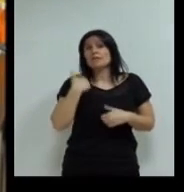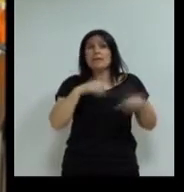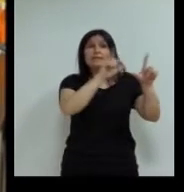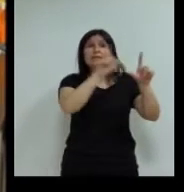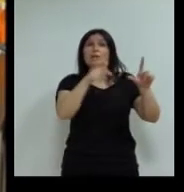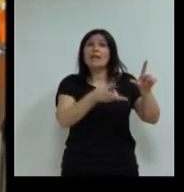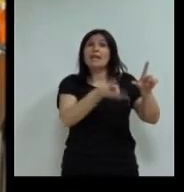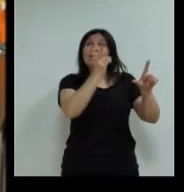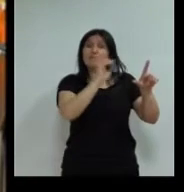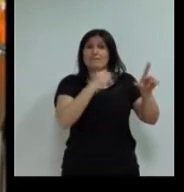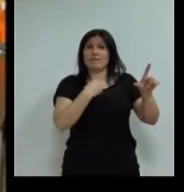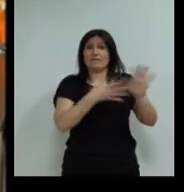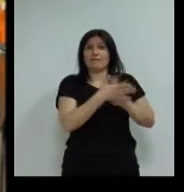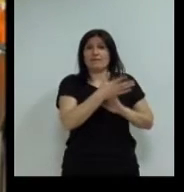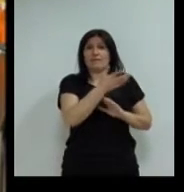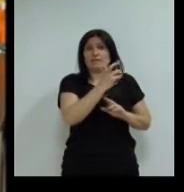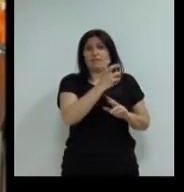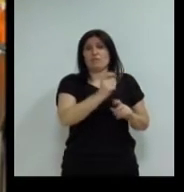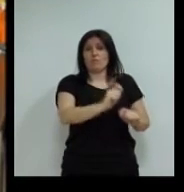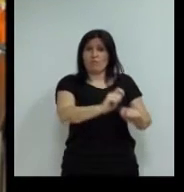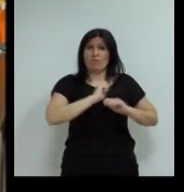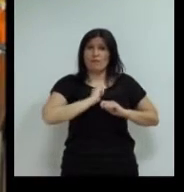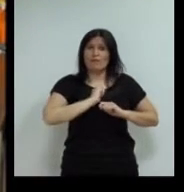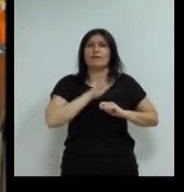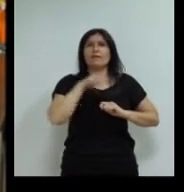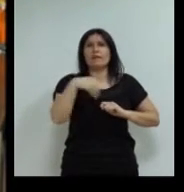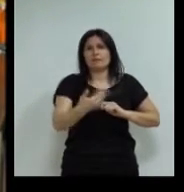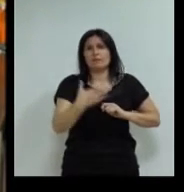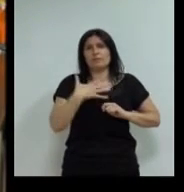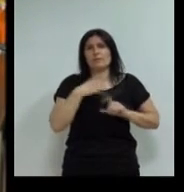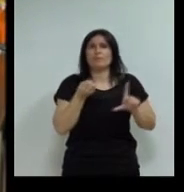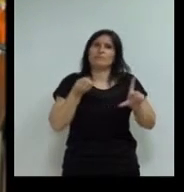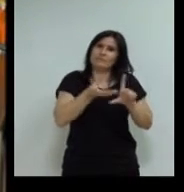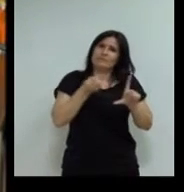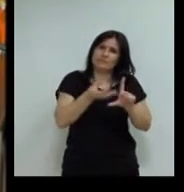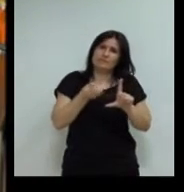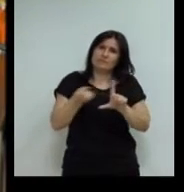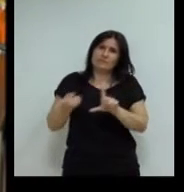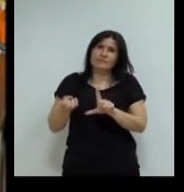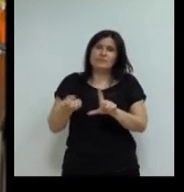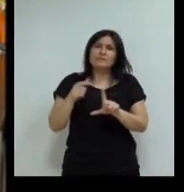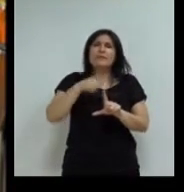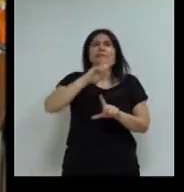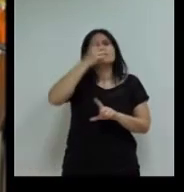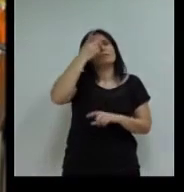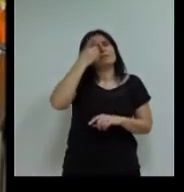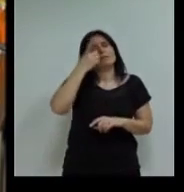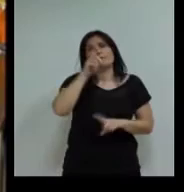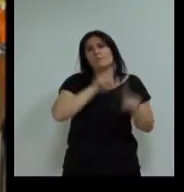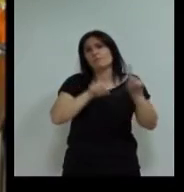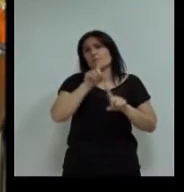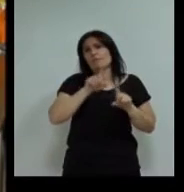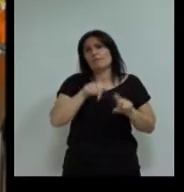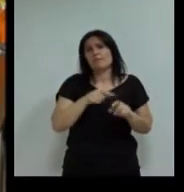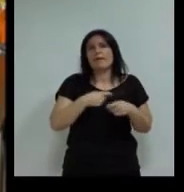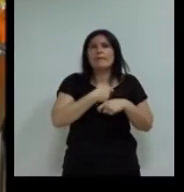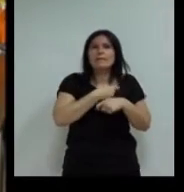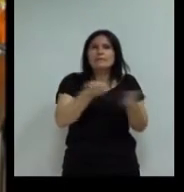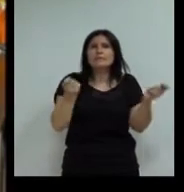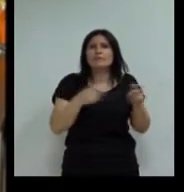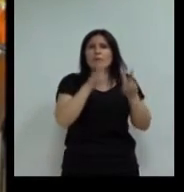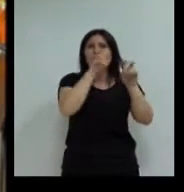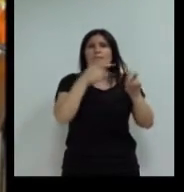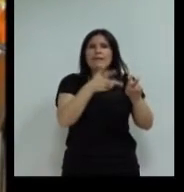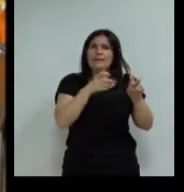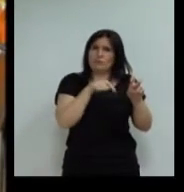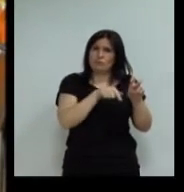televisiones y entonces desembarcarán en la página web. Este es uno de los principales problemas en este momento para la distribución. Como quiera que somos una